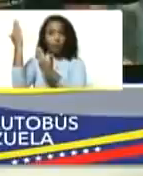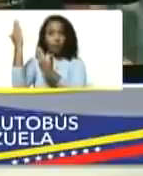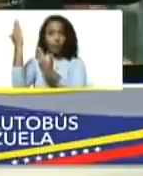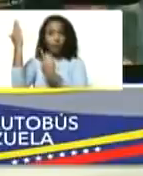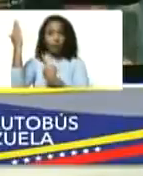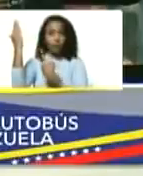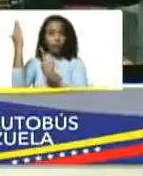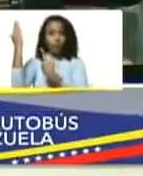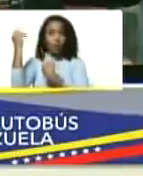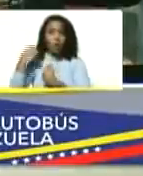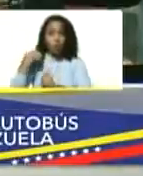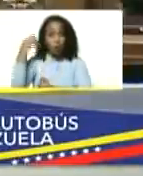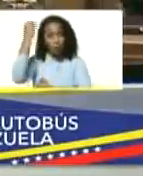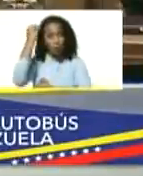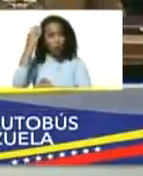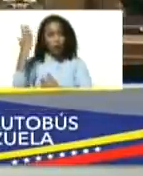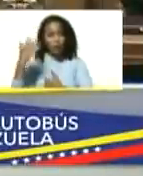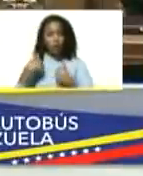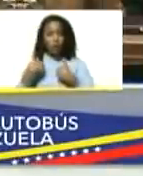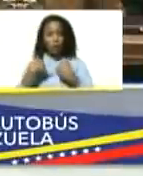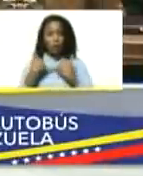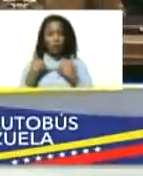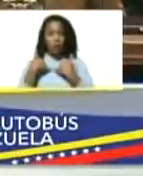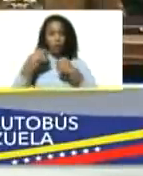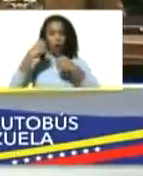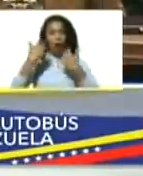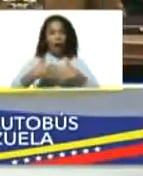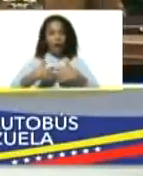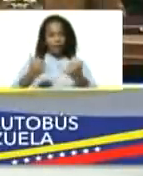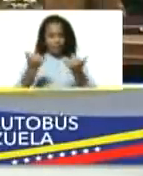así lo pienso cuando me analizo de lejos